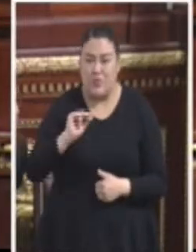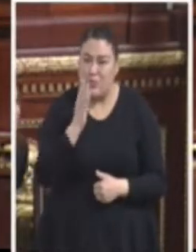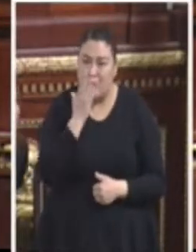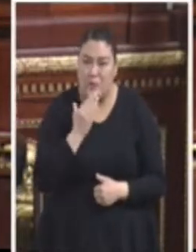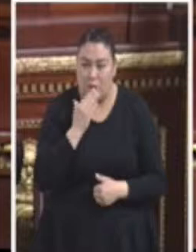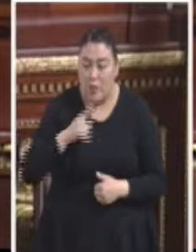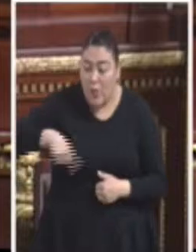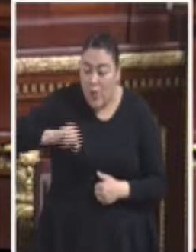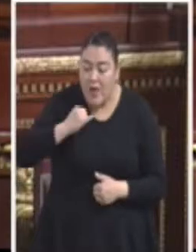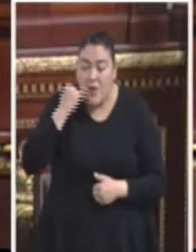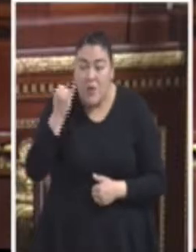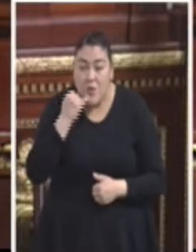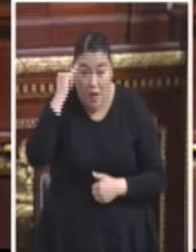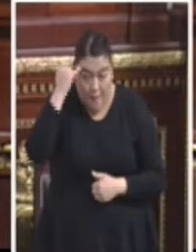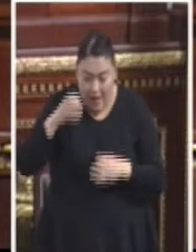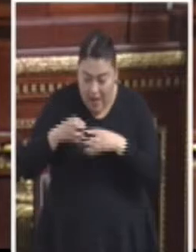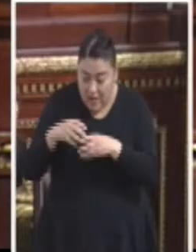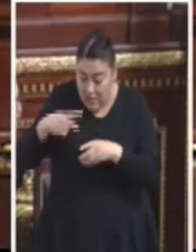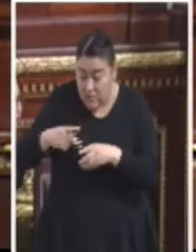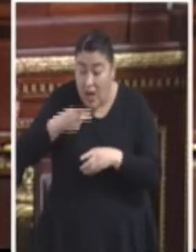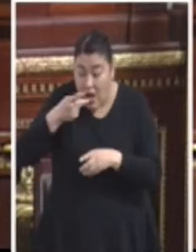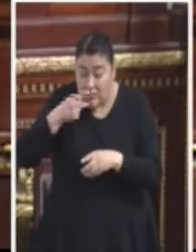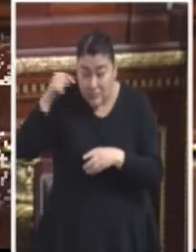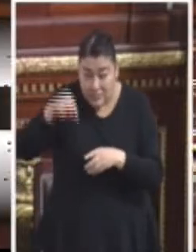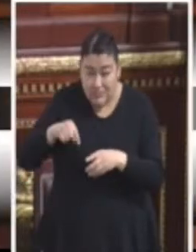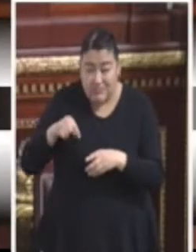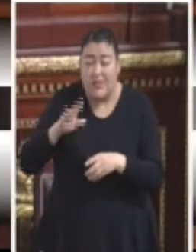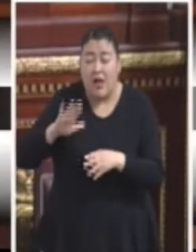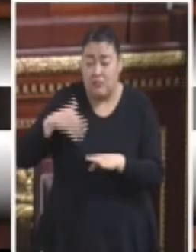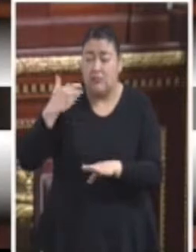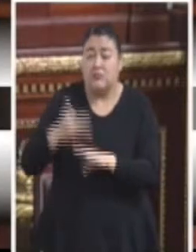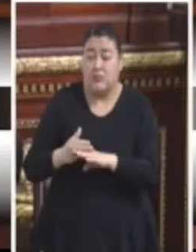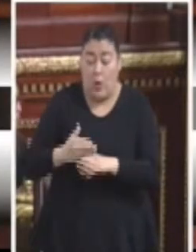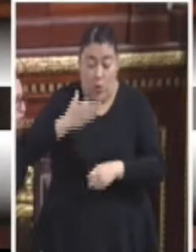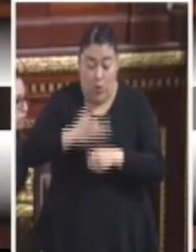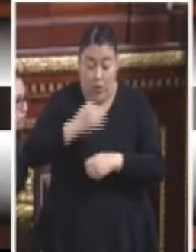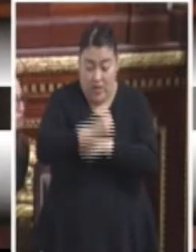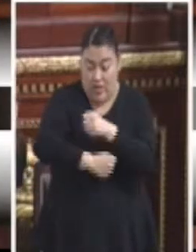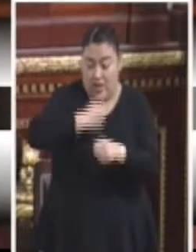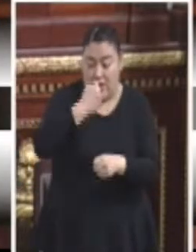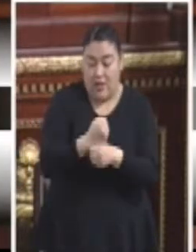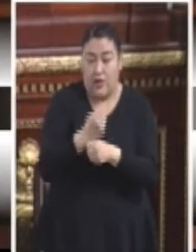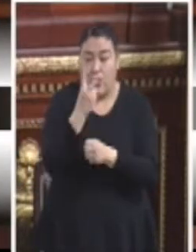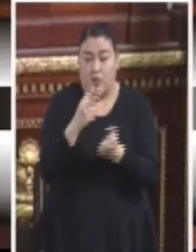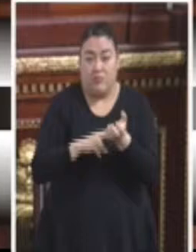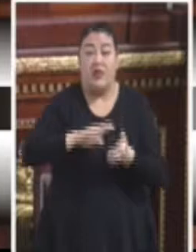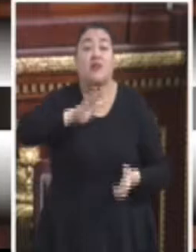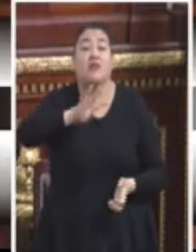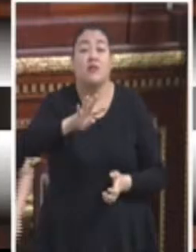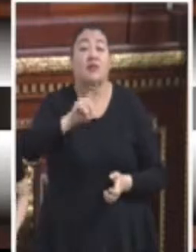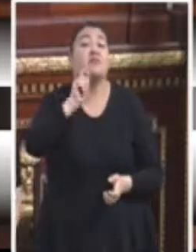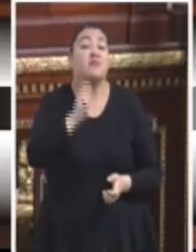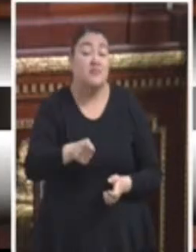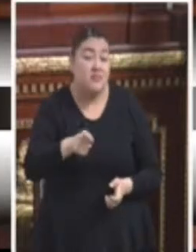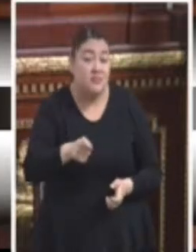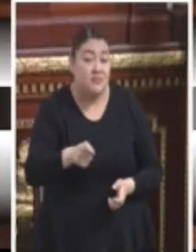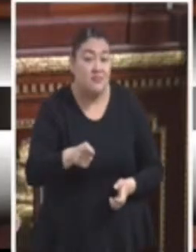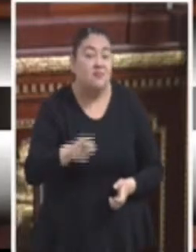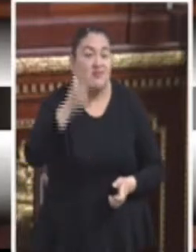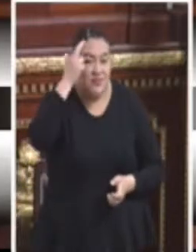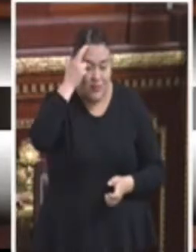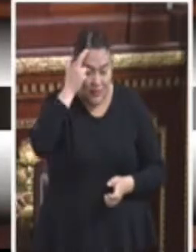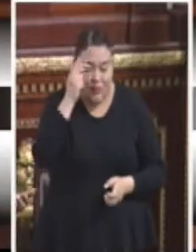los integrantes de los pueblos indígenas de México. Este año, 2019, es, además, el